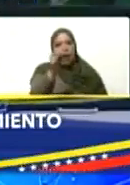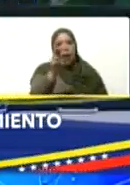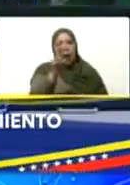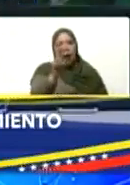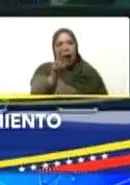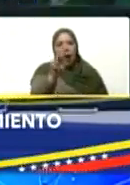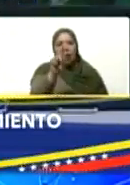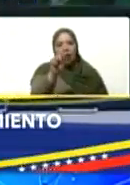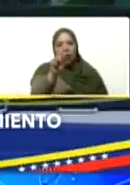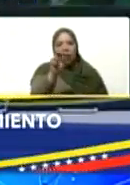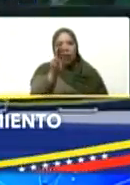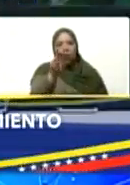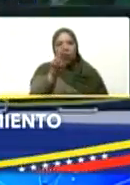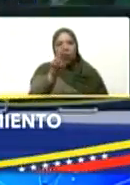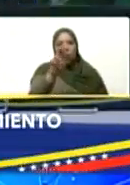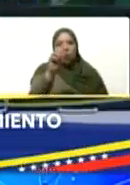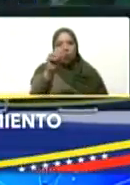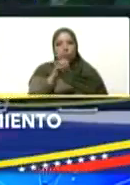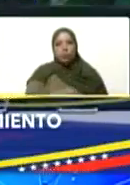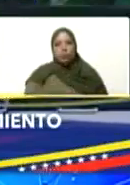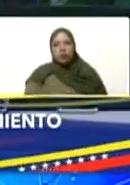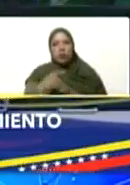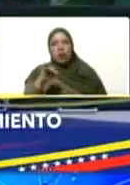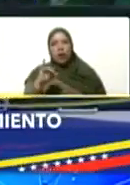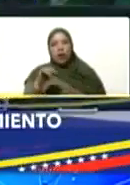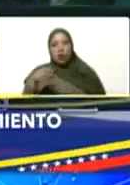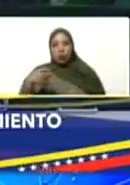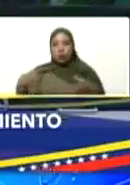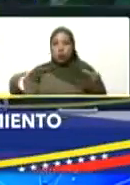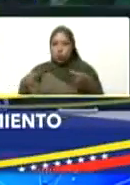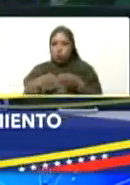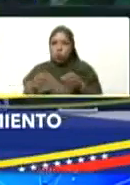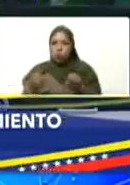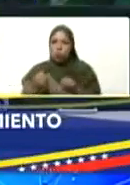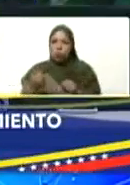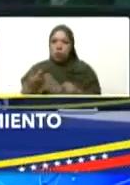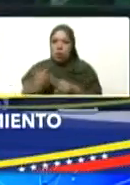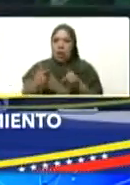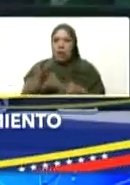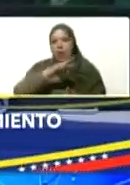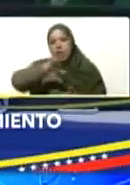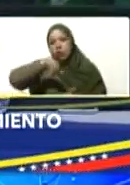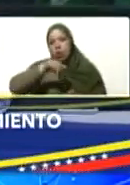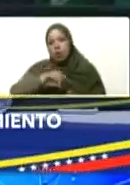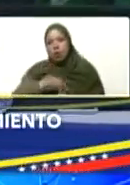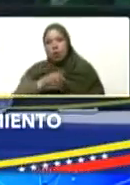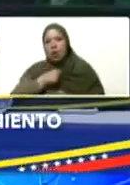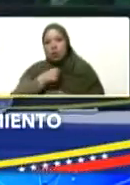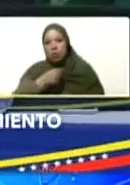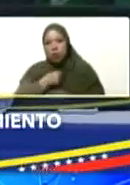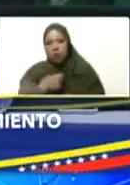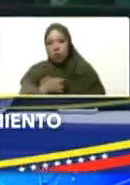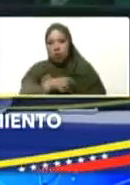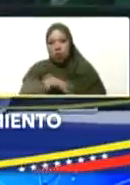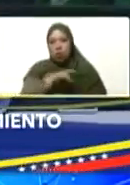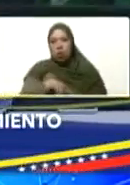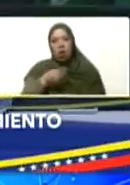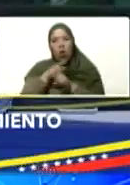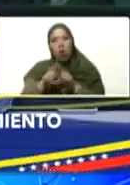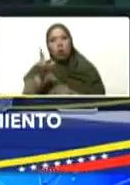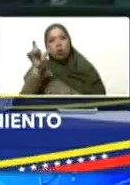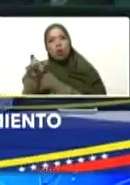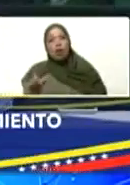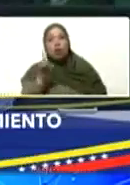conservador, de derecha, pero también un nacionalista. Mario Briceño Irragorri